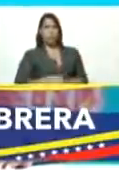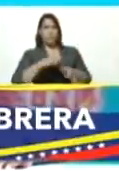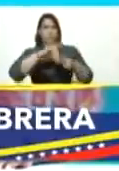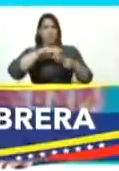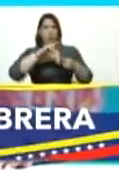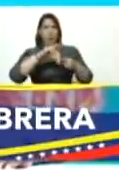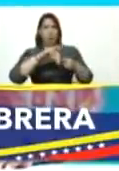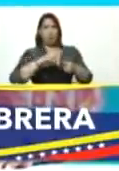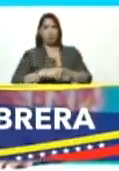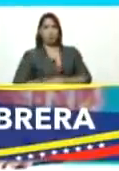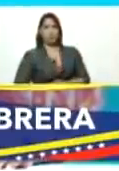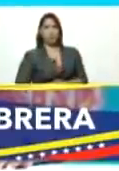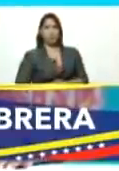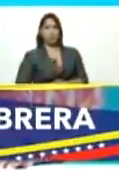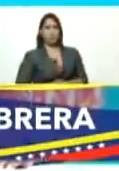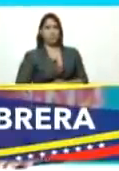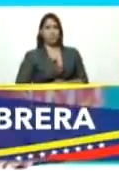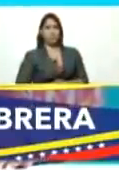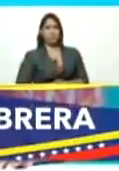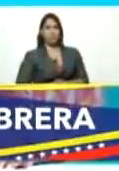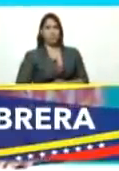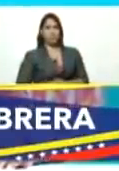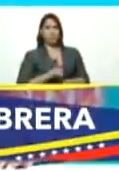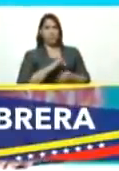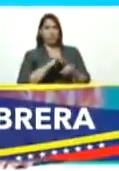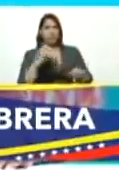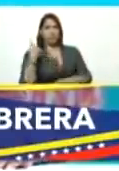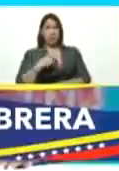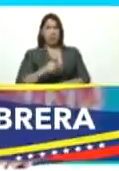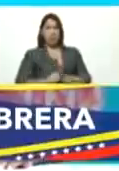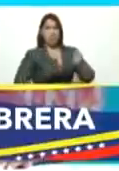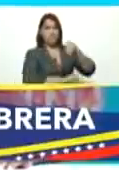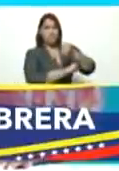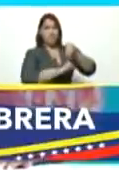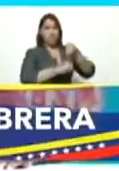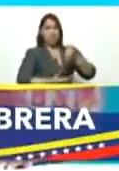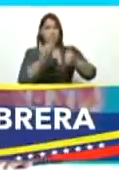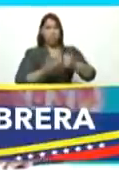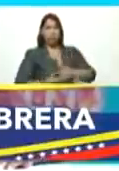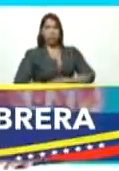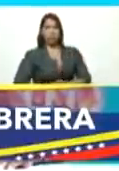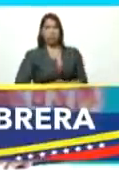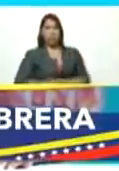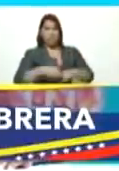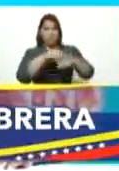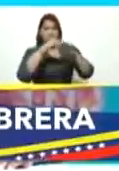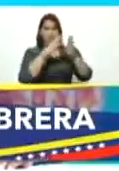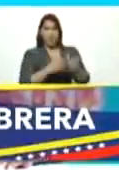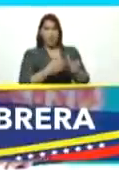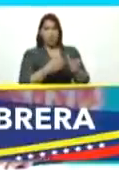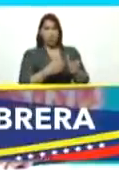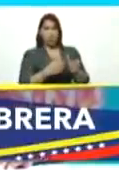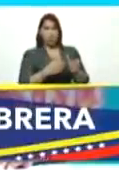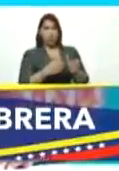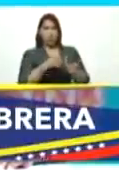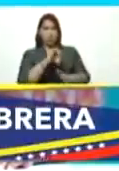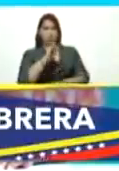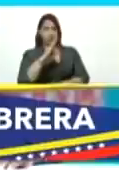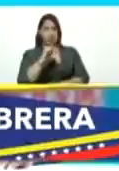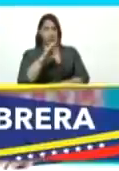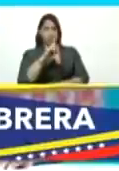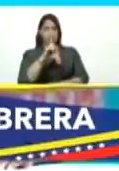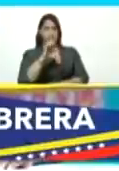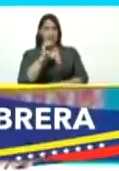y ya tenemos un avance fundamental con el ministro ricardo menéndez ministro y vicepresidente